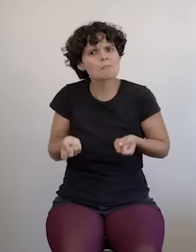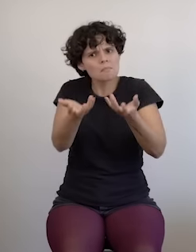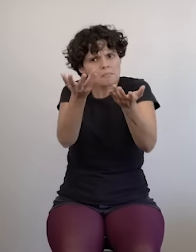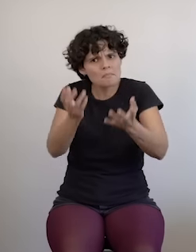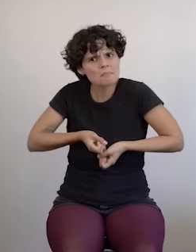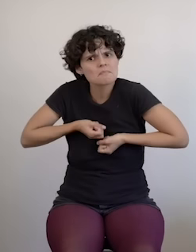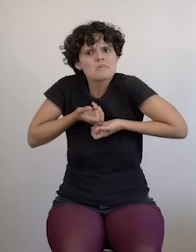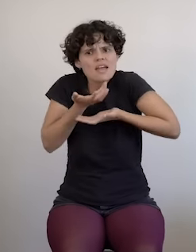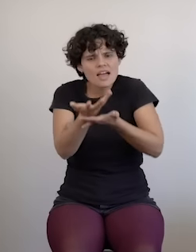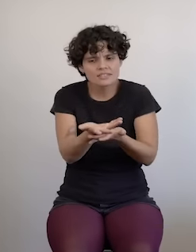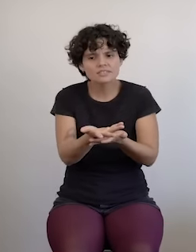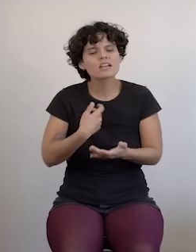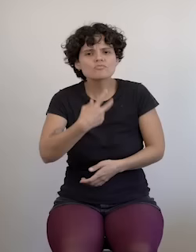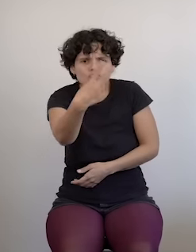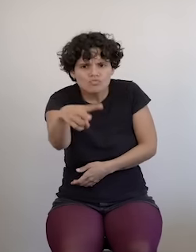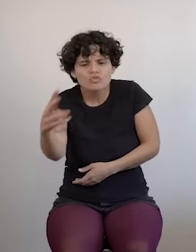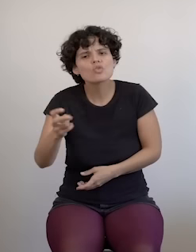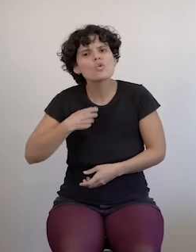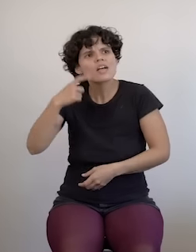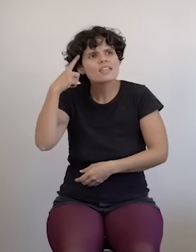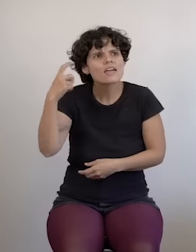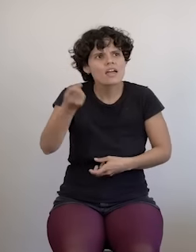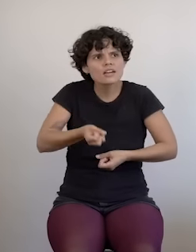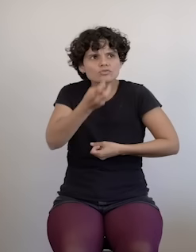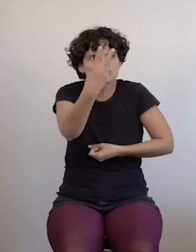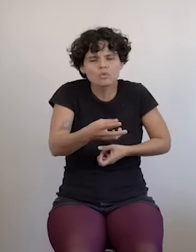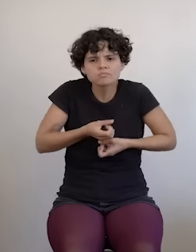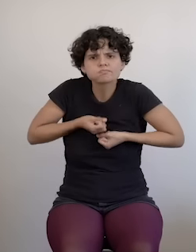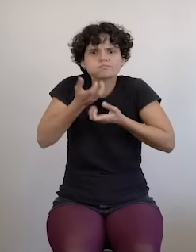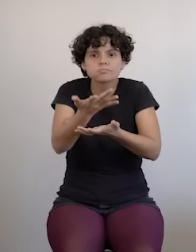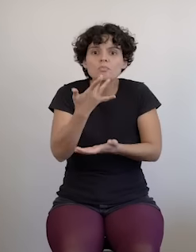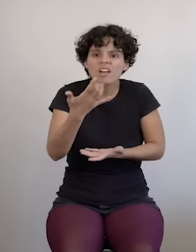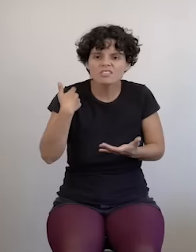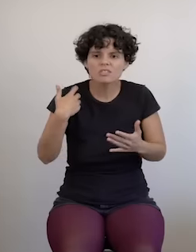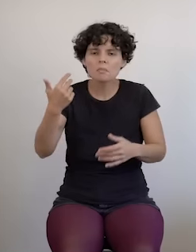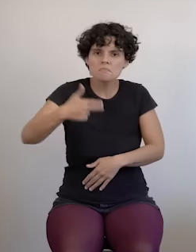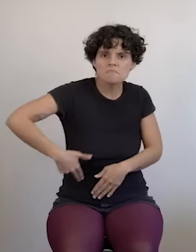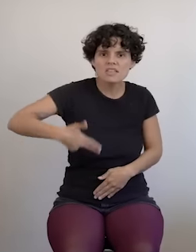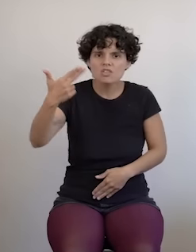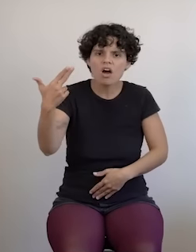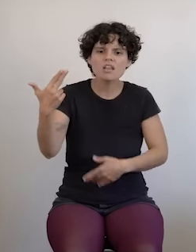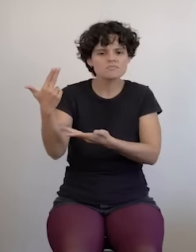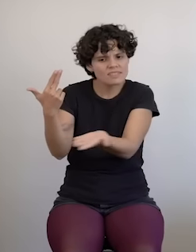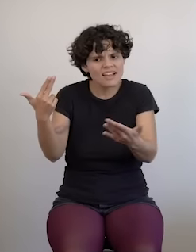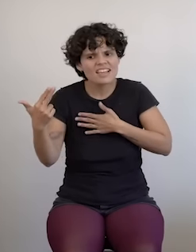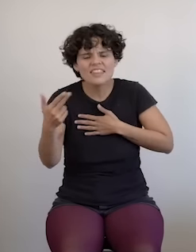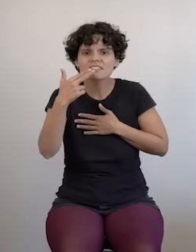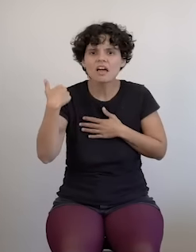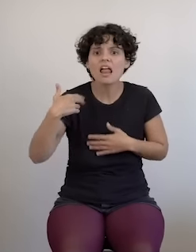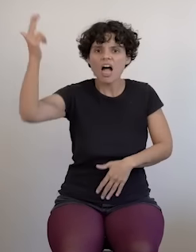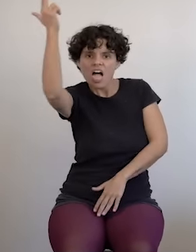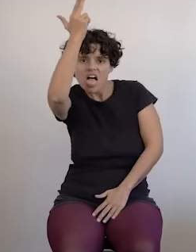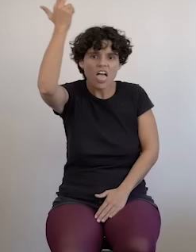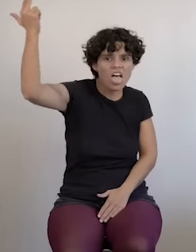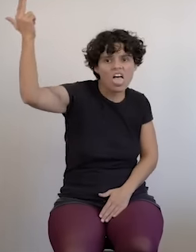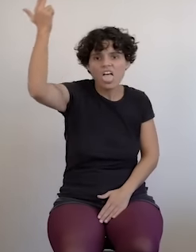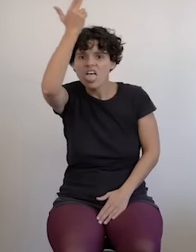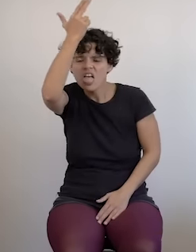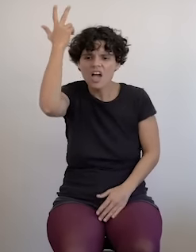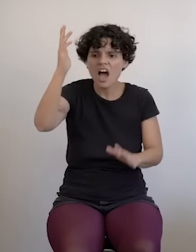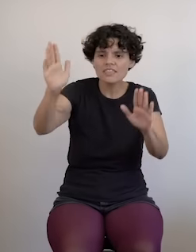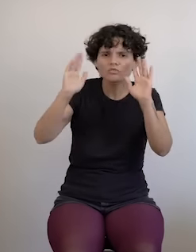que hablen, hermano, que tengan voz? Por eso los niños están llamando la atención con una pistola, hermano, los que quieren decir, aquí estoy, mira, aquí estoy, weón.